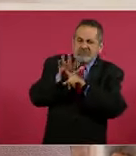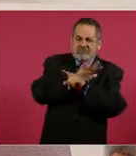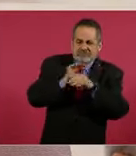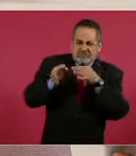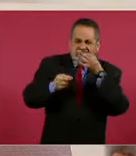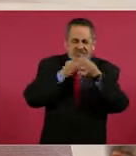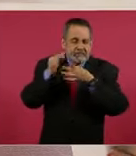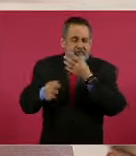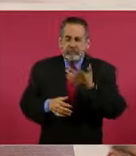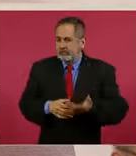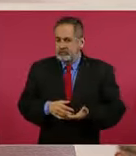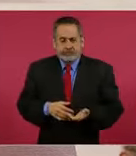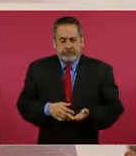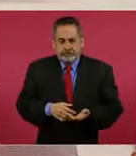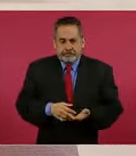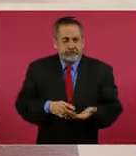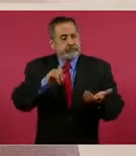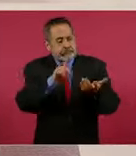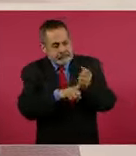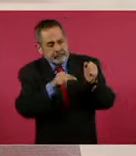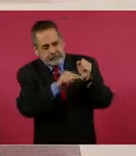trabajan muchos